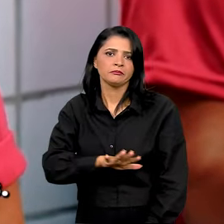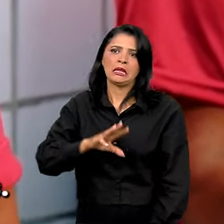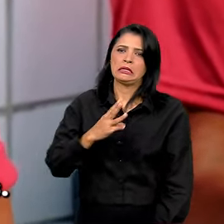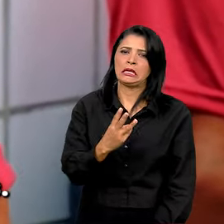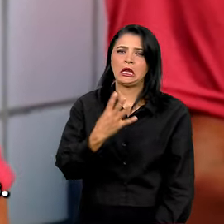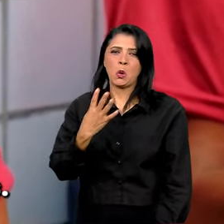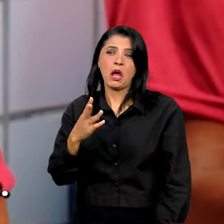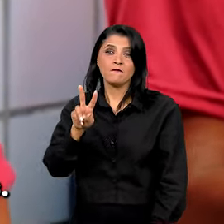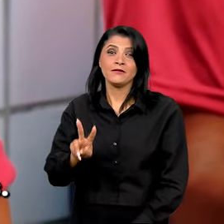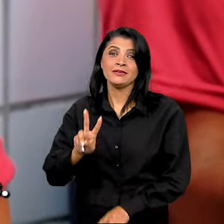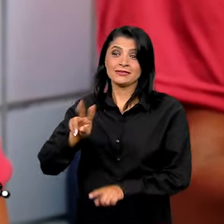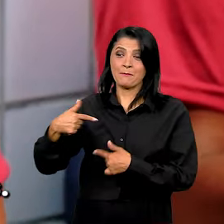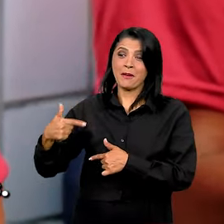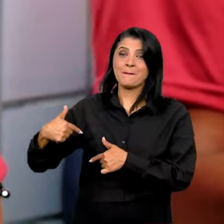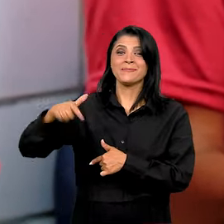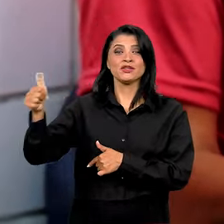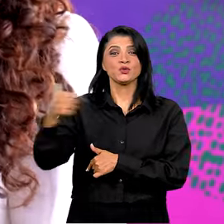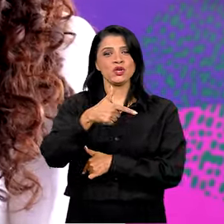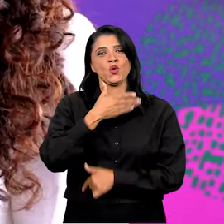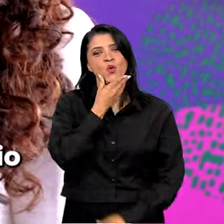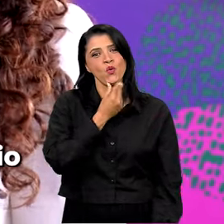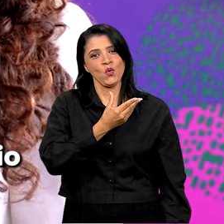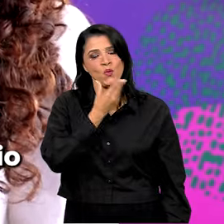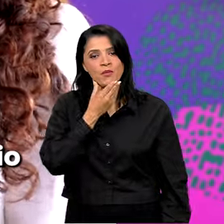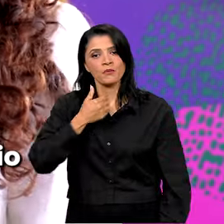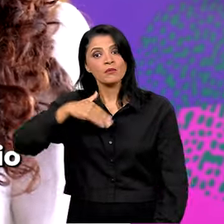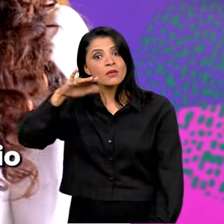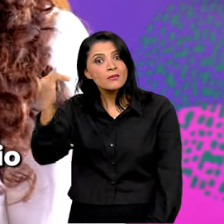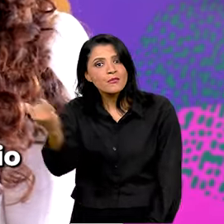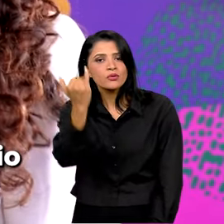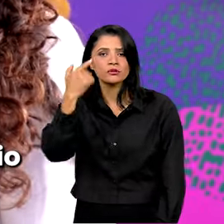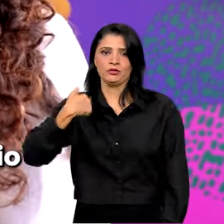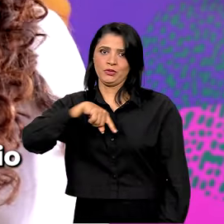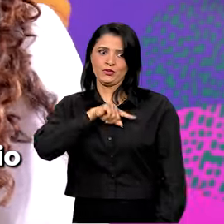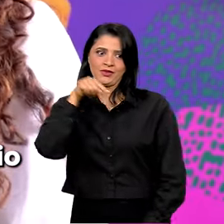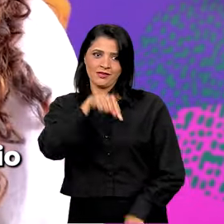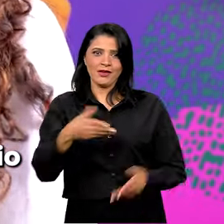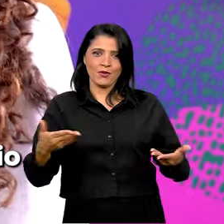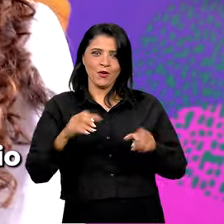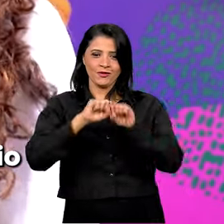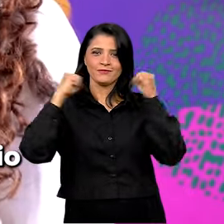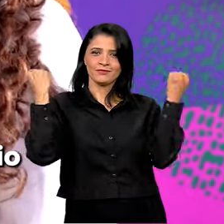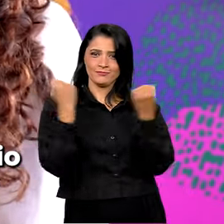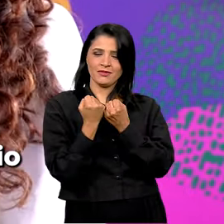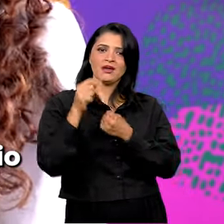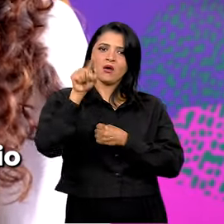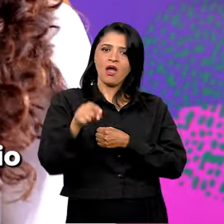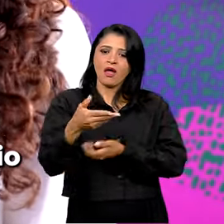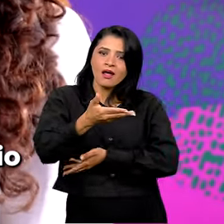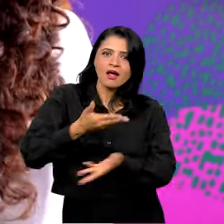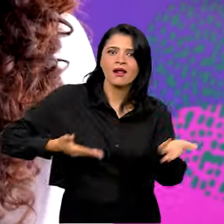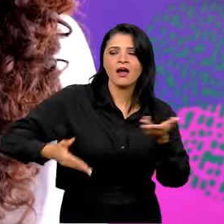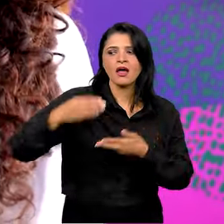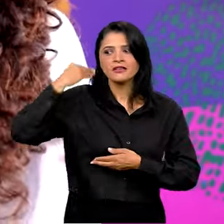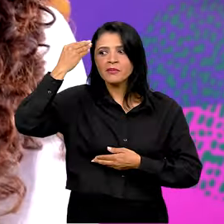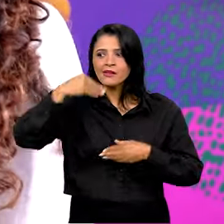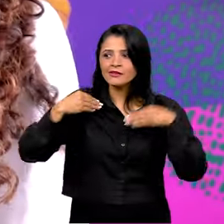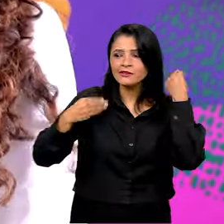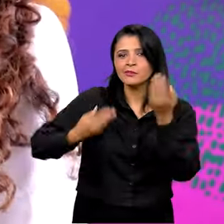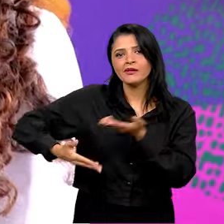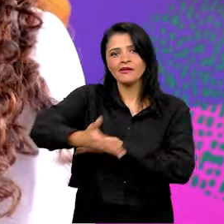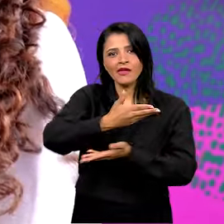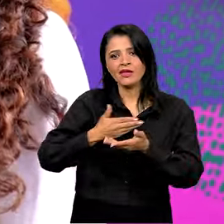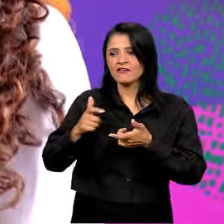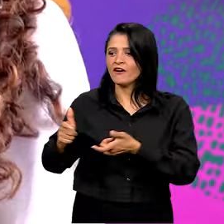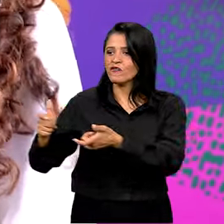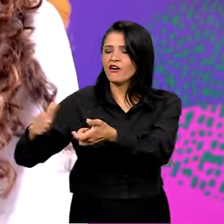important ve umais mais importantes PR gente nesse seminário é a compartil de experiênci